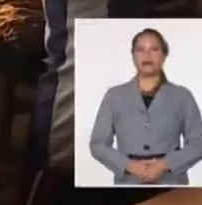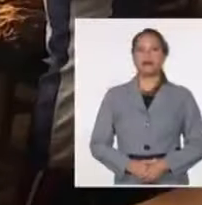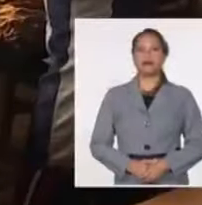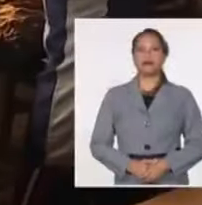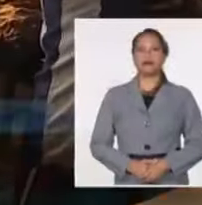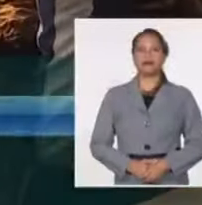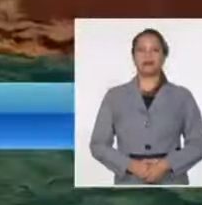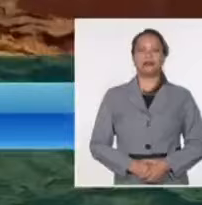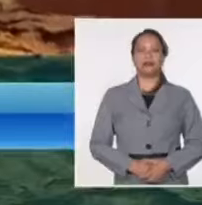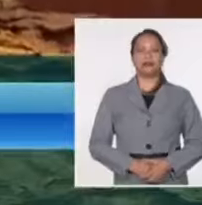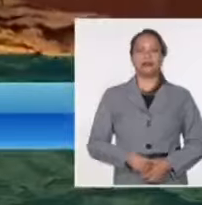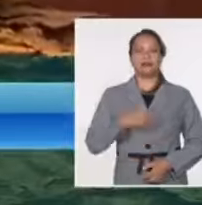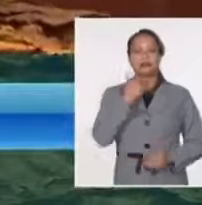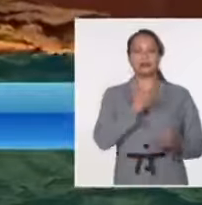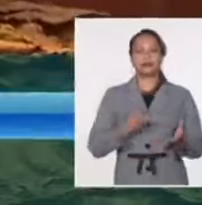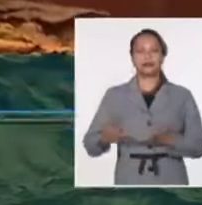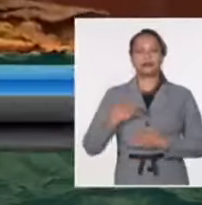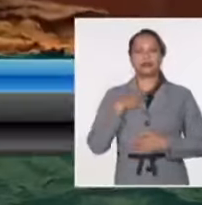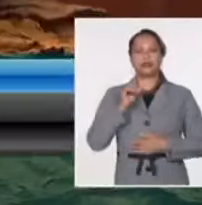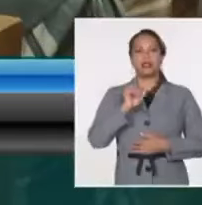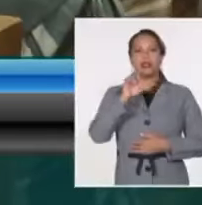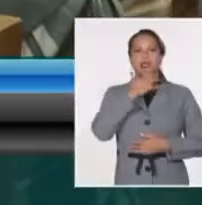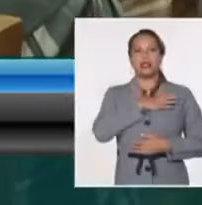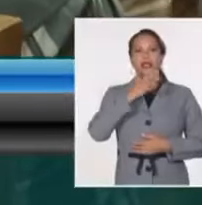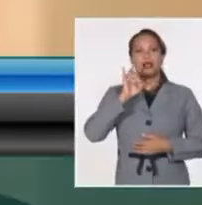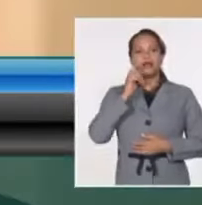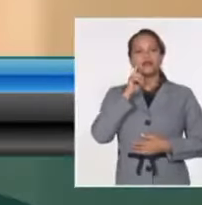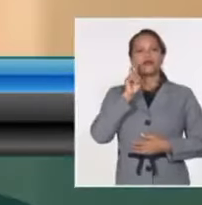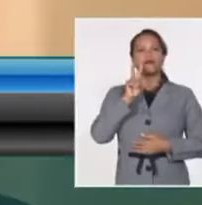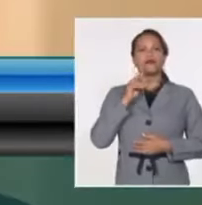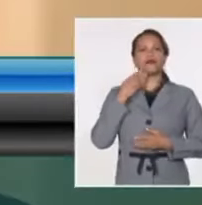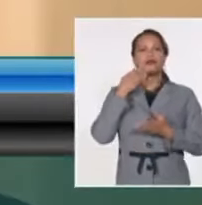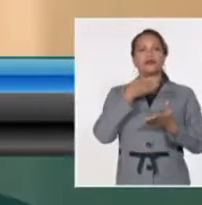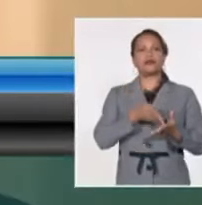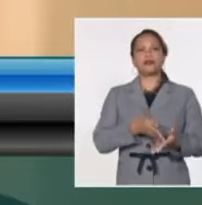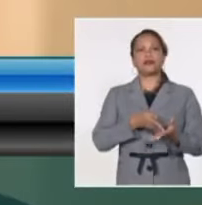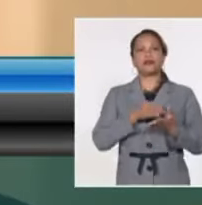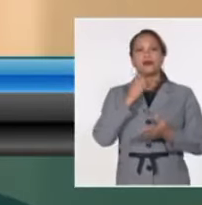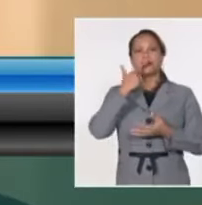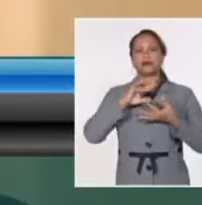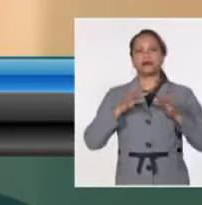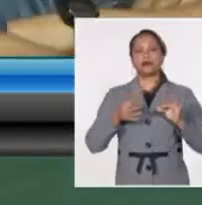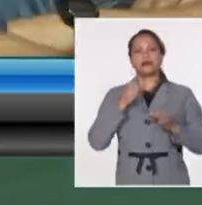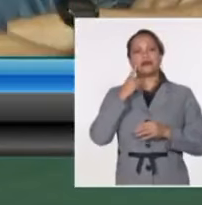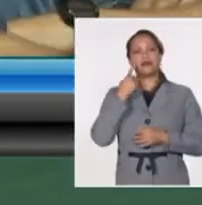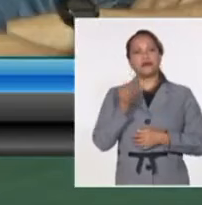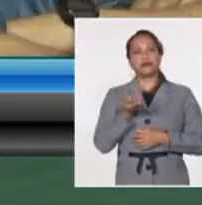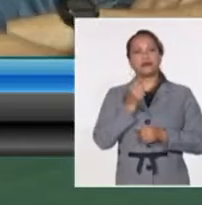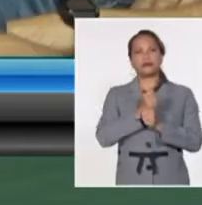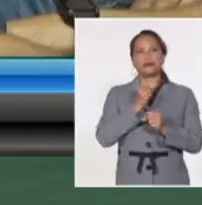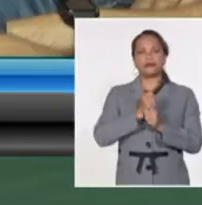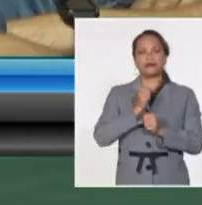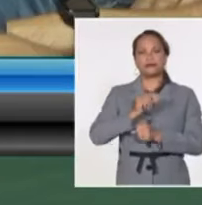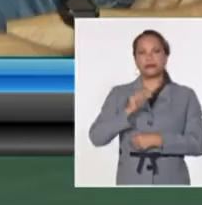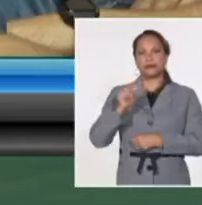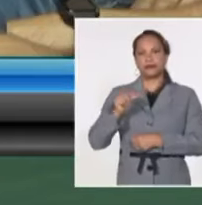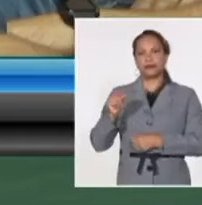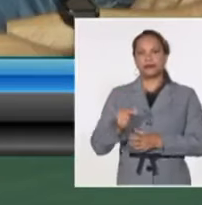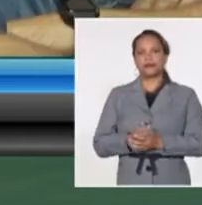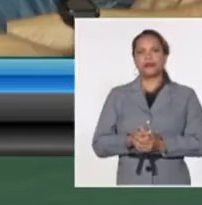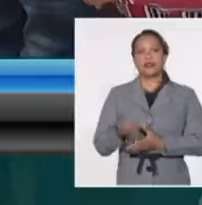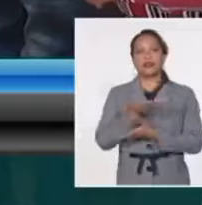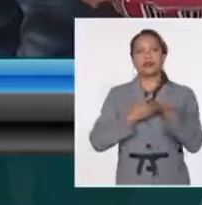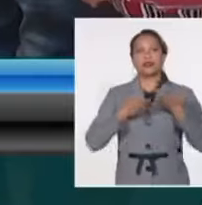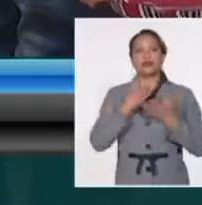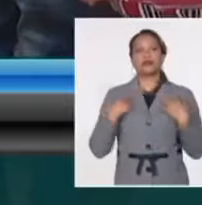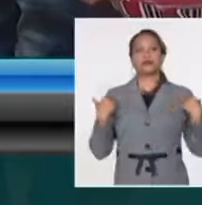te damos la bienvenida esteo cheque hoy en Artemisa las estrategias de trabajo en la producción de alimentos her cambió con directivos